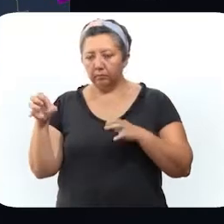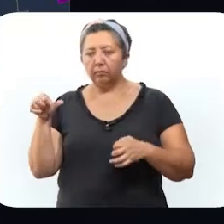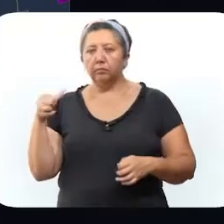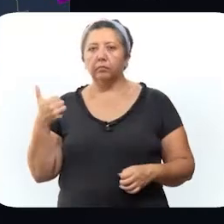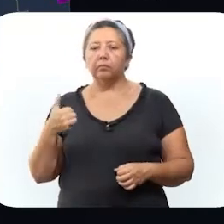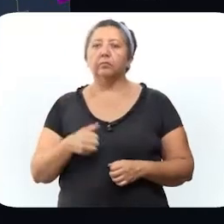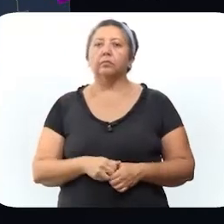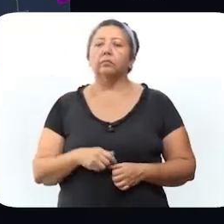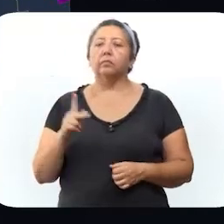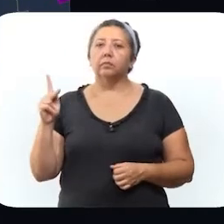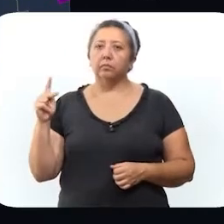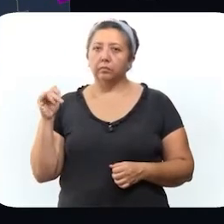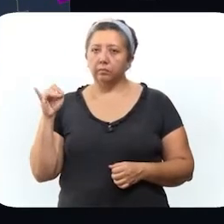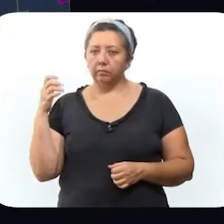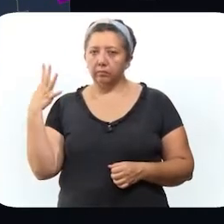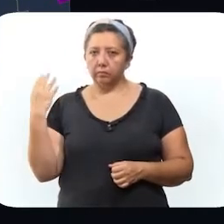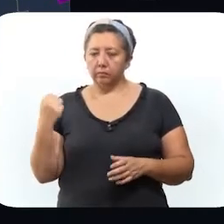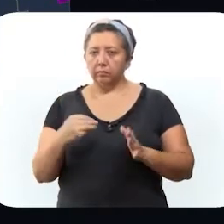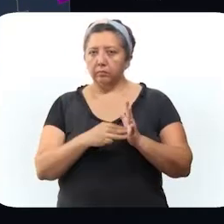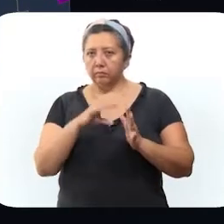5.911, en la zona poniente